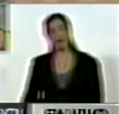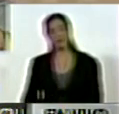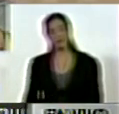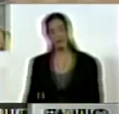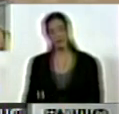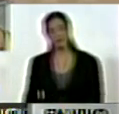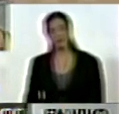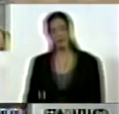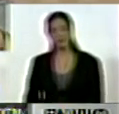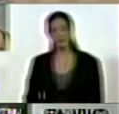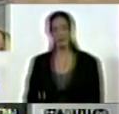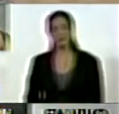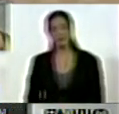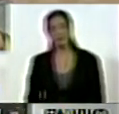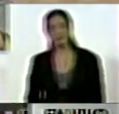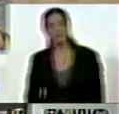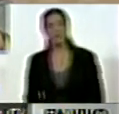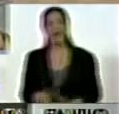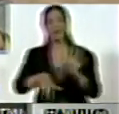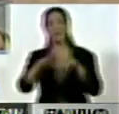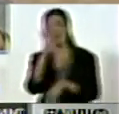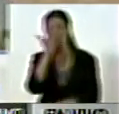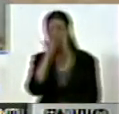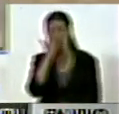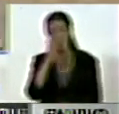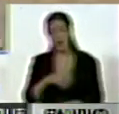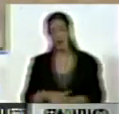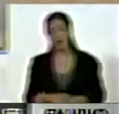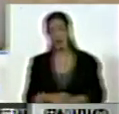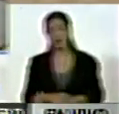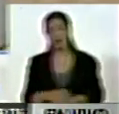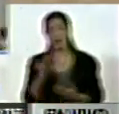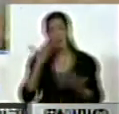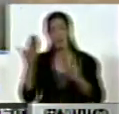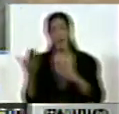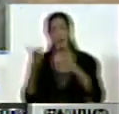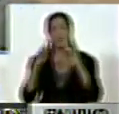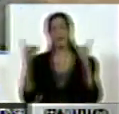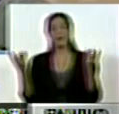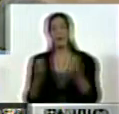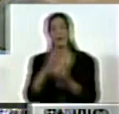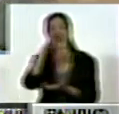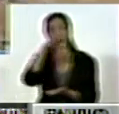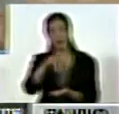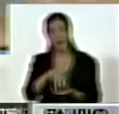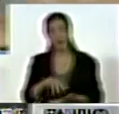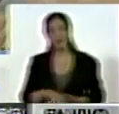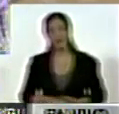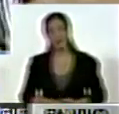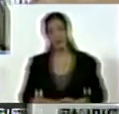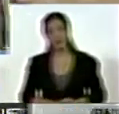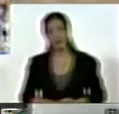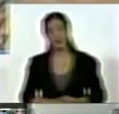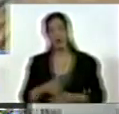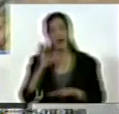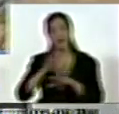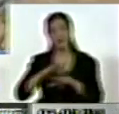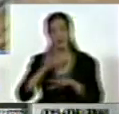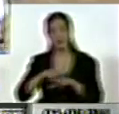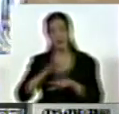Venezuela. El 13 de febrero aparece el Departamento de Estado